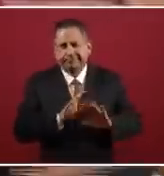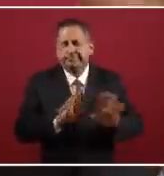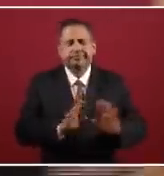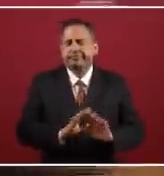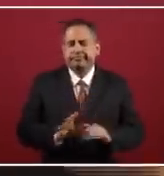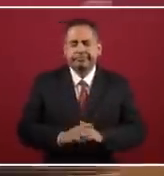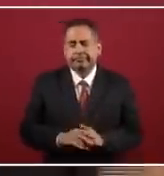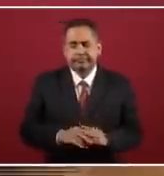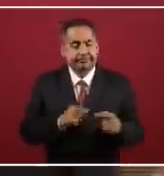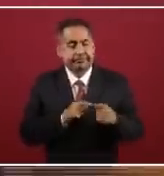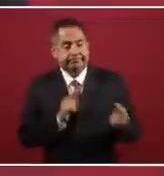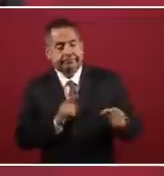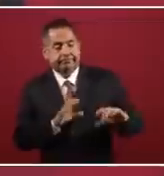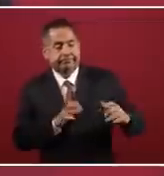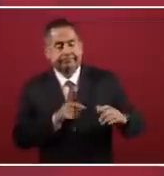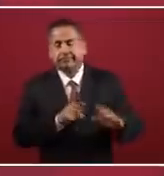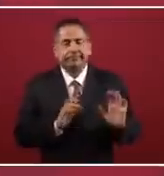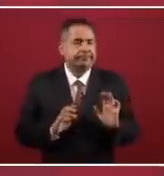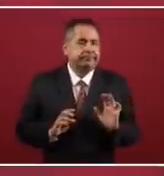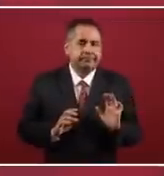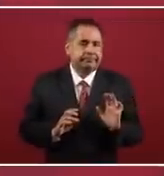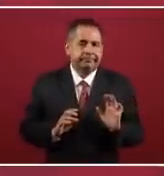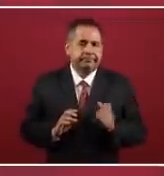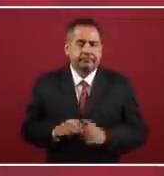nuestros adversarios